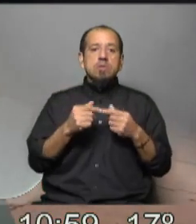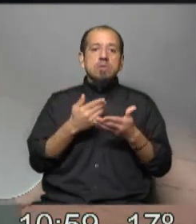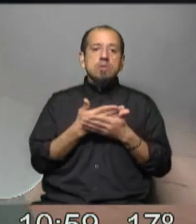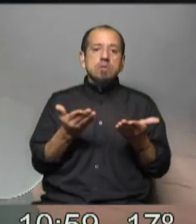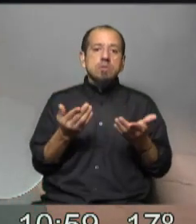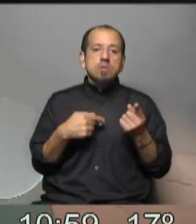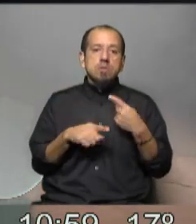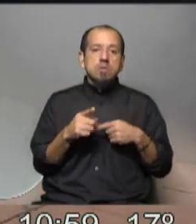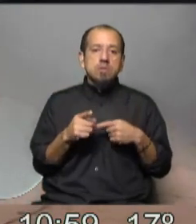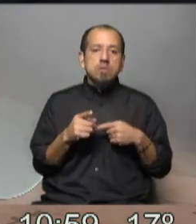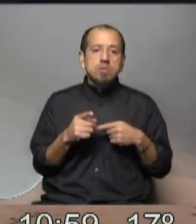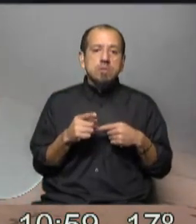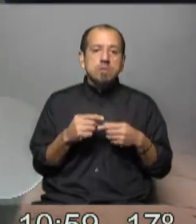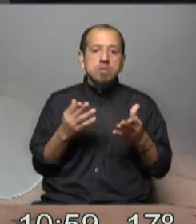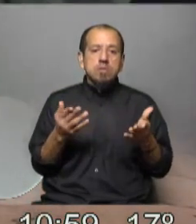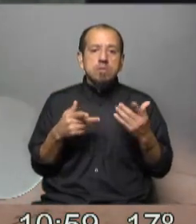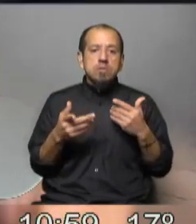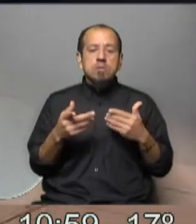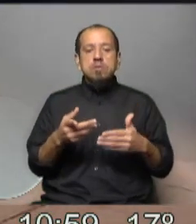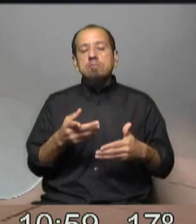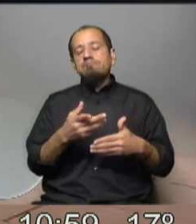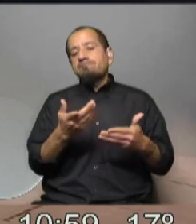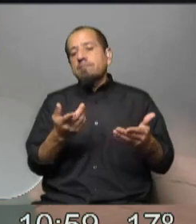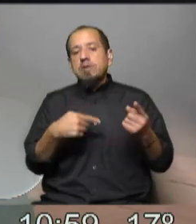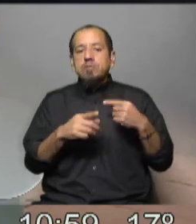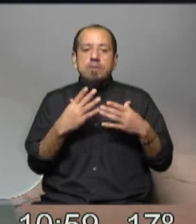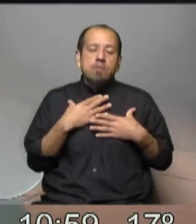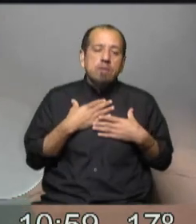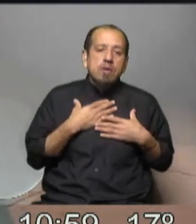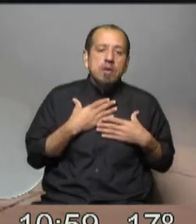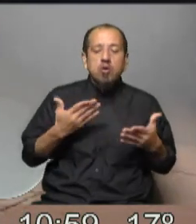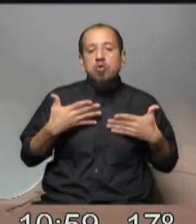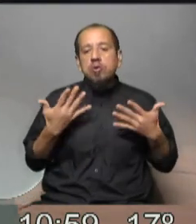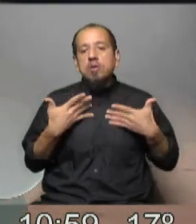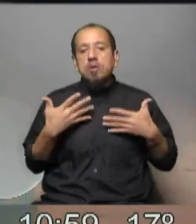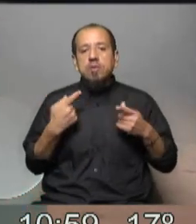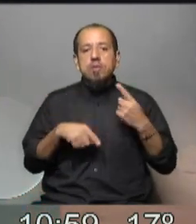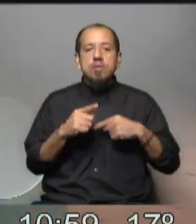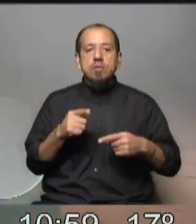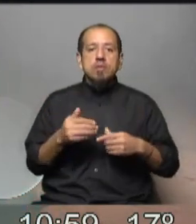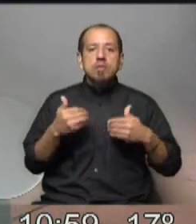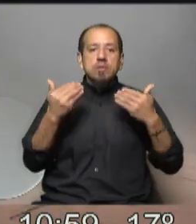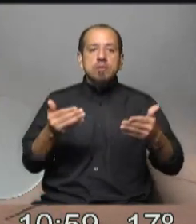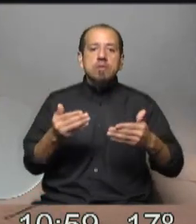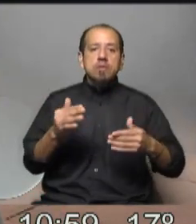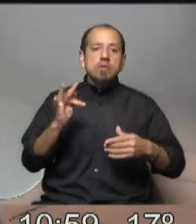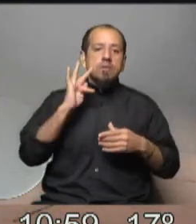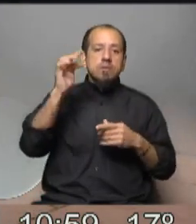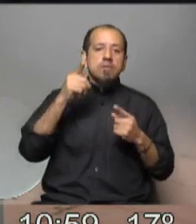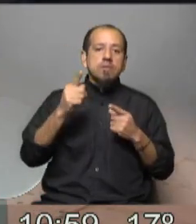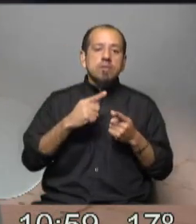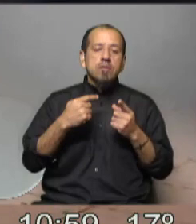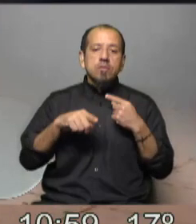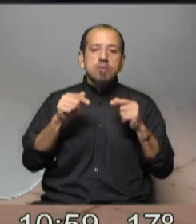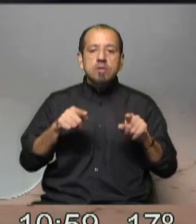cosa solemne y melancólica. Te despedís de un amigo que se va de viaje y recordás todo lo que viste juntos y cómo va a quedar eso para siempre en vos. Lo